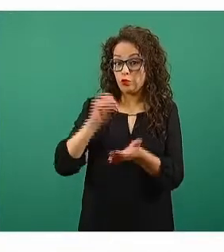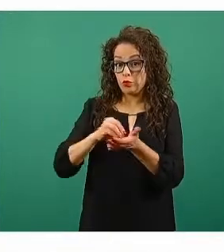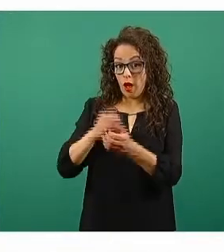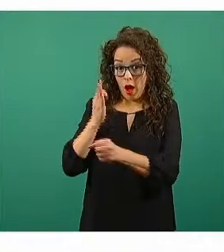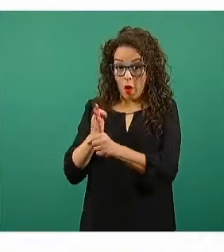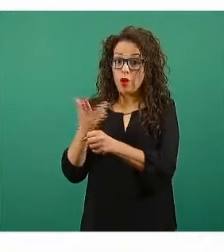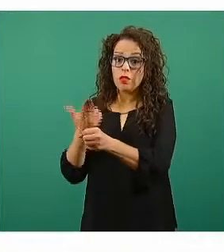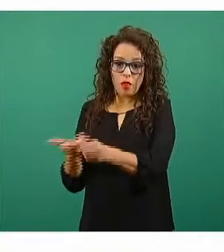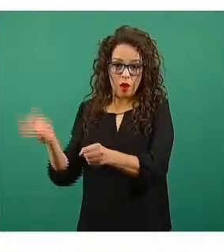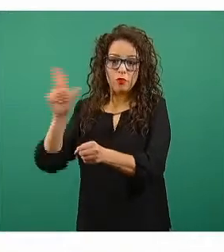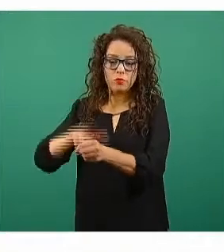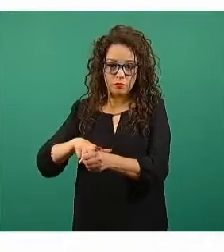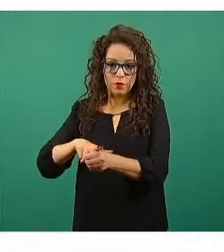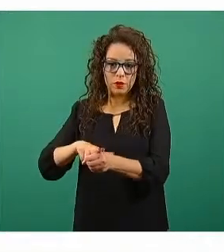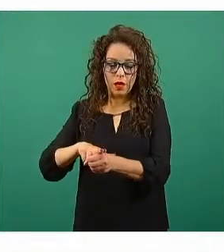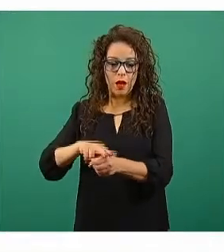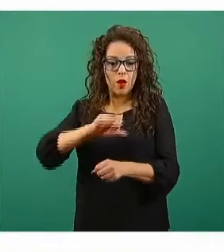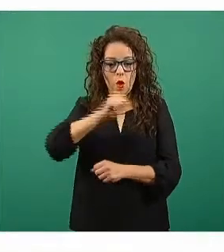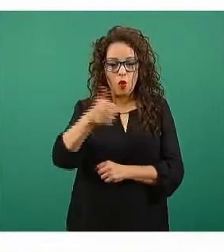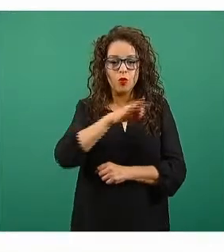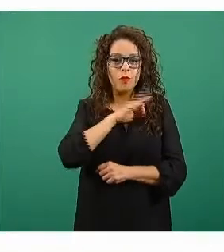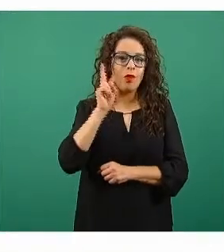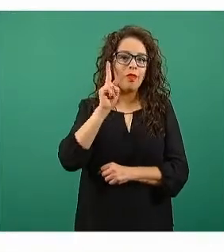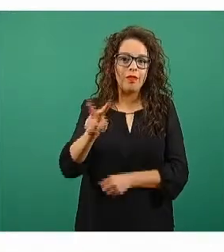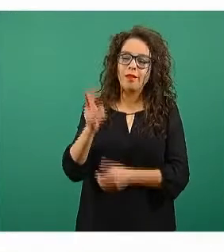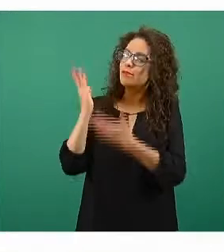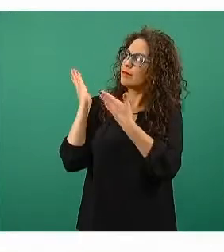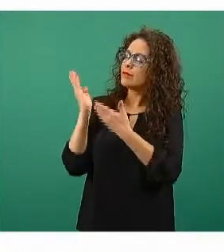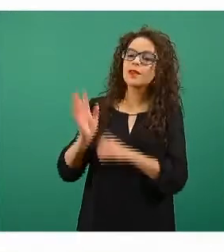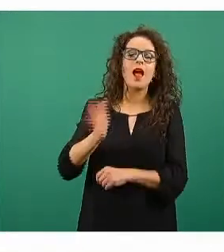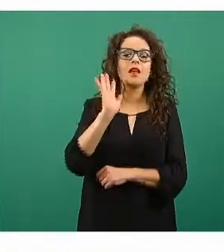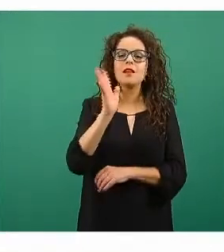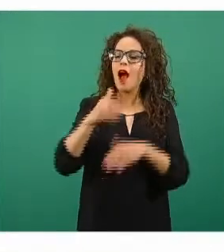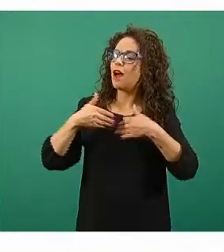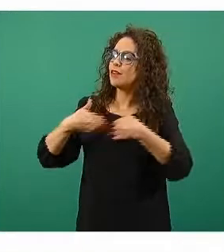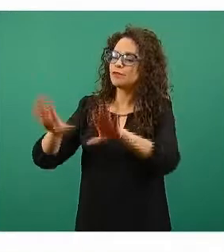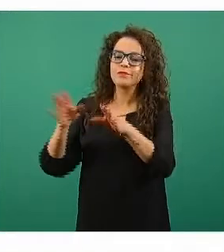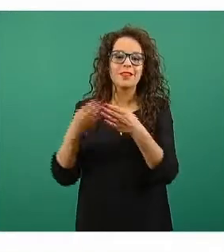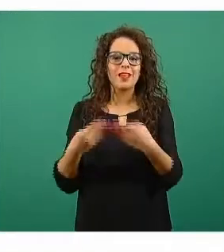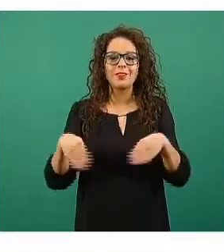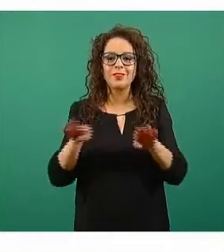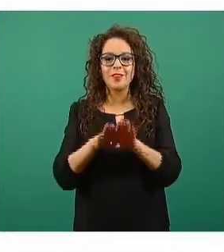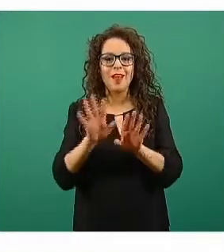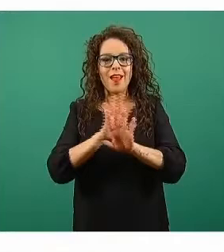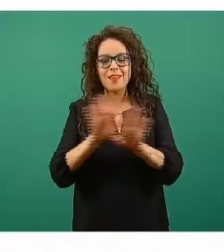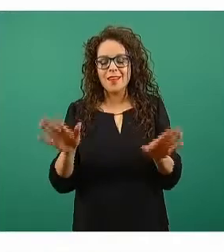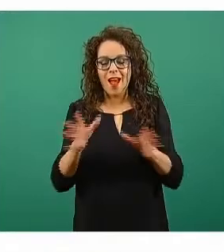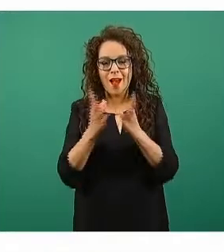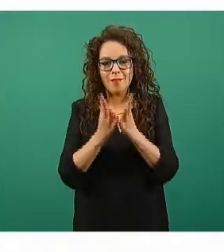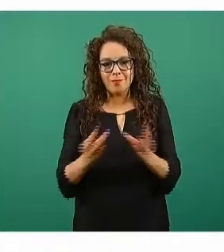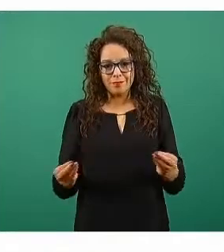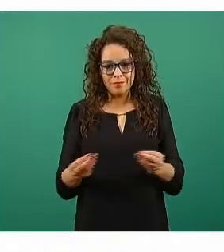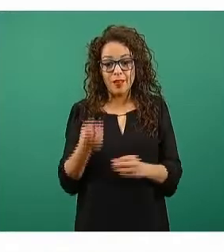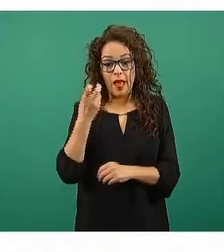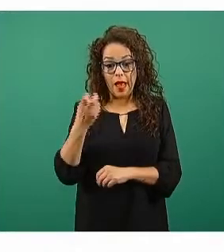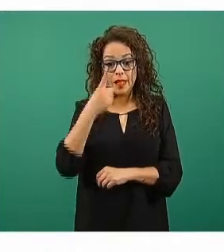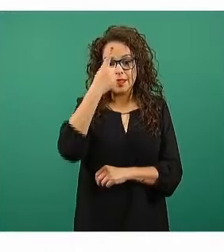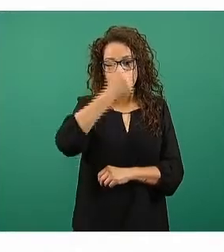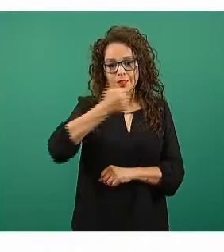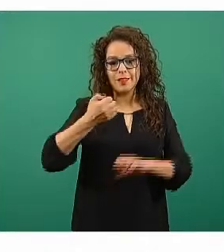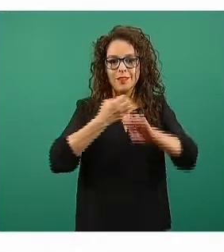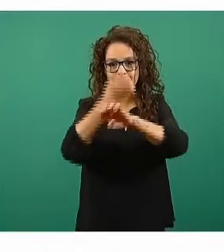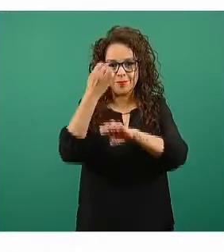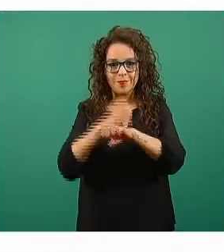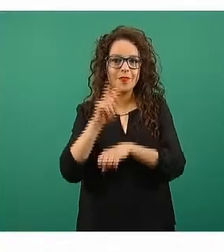hospitalizadas y la mayoría, como pueden ver, han sido dados de alta. Esta es la distribución por entidad federativa, pero el